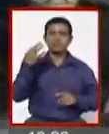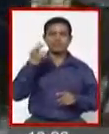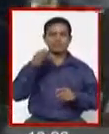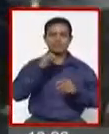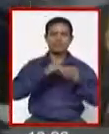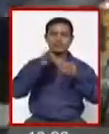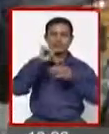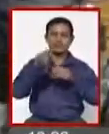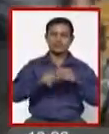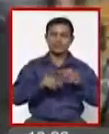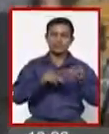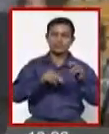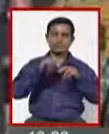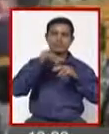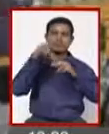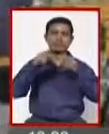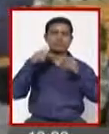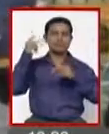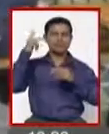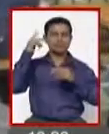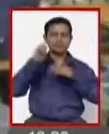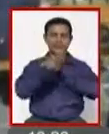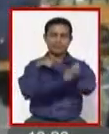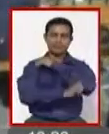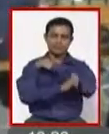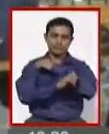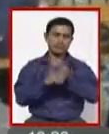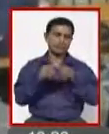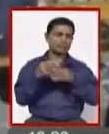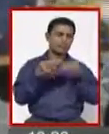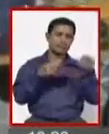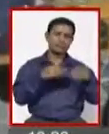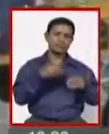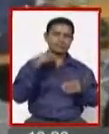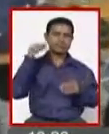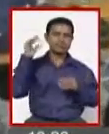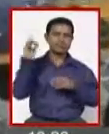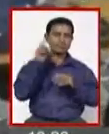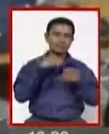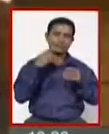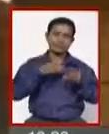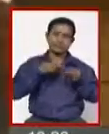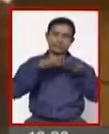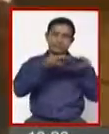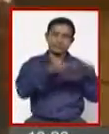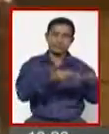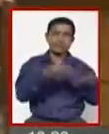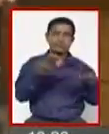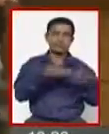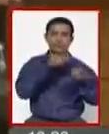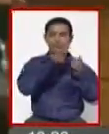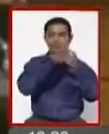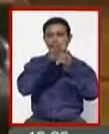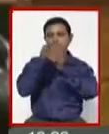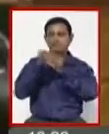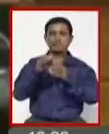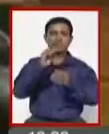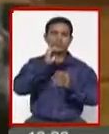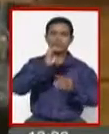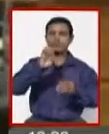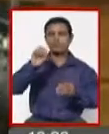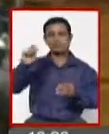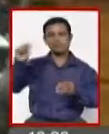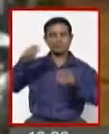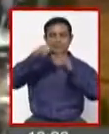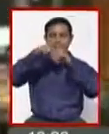marzo, a nivel de política exterior boliviana, hemos planteado donde corresponde, no solamente en la OEA,